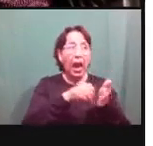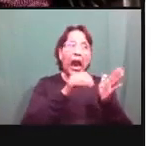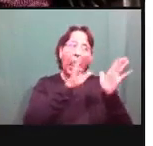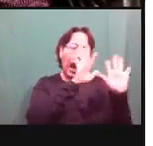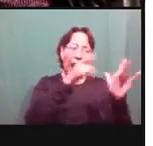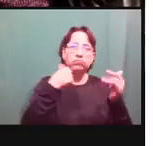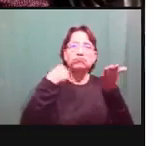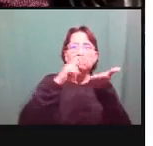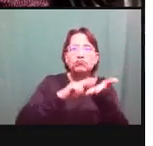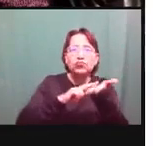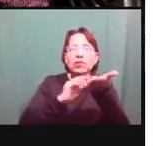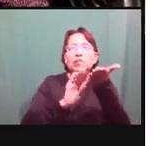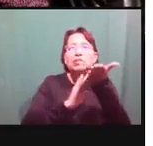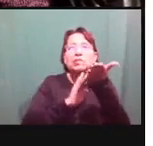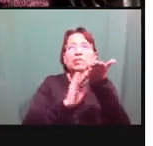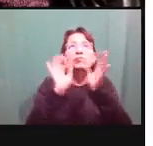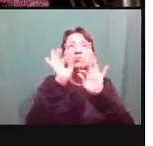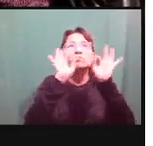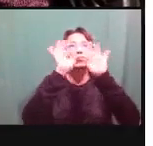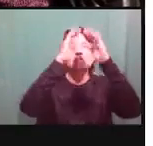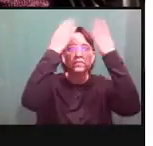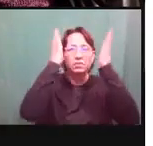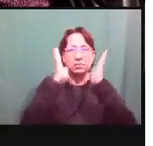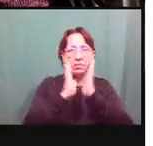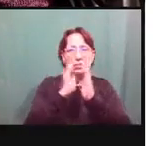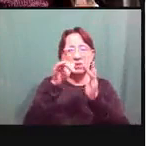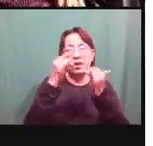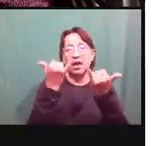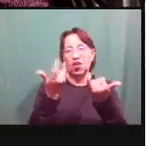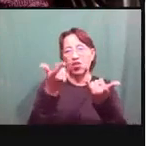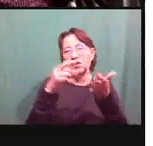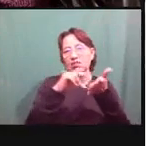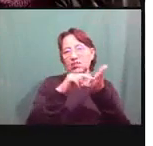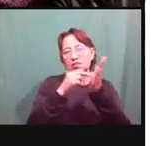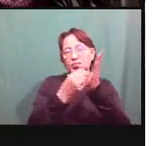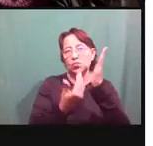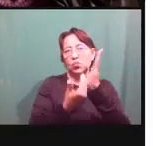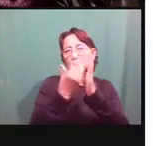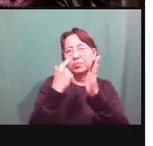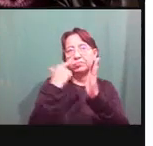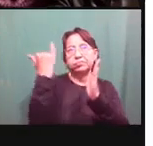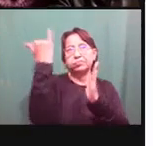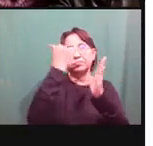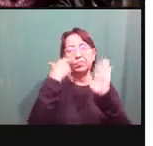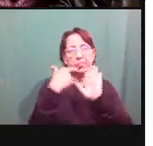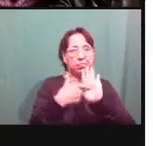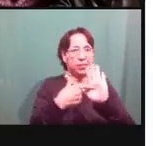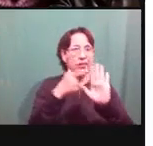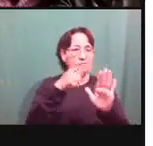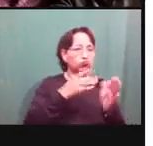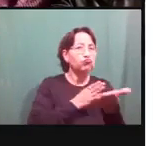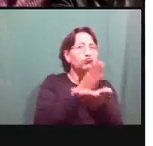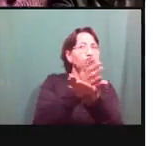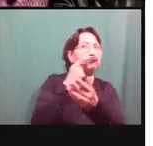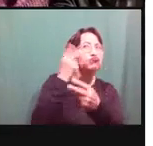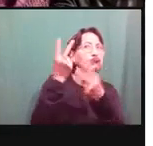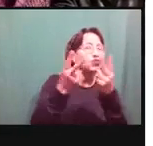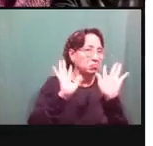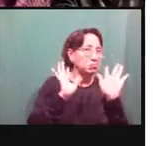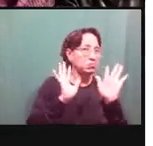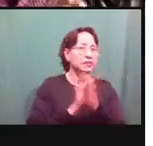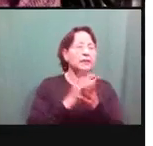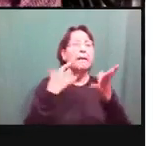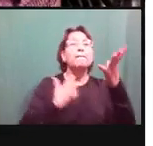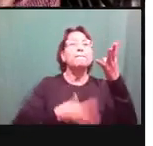renovada a la Virgen y pues ahora también es otro de los monumentos que podríamos visitar. Yo quería